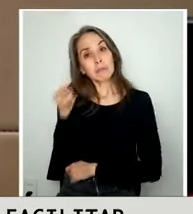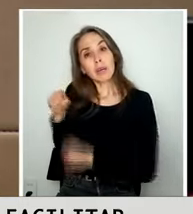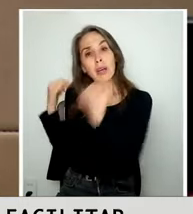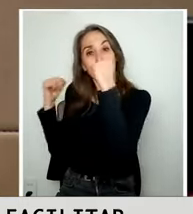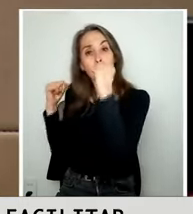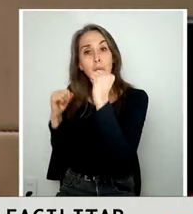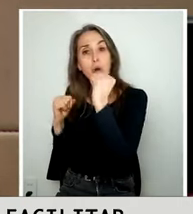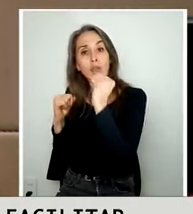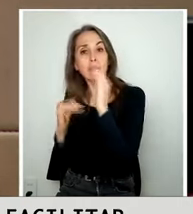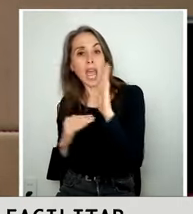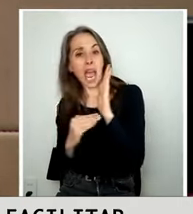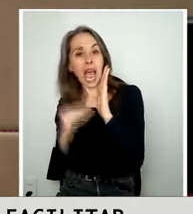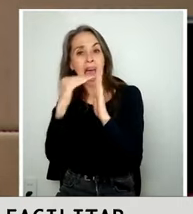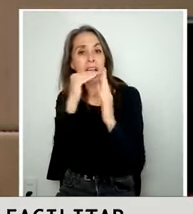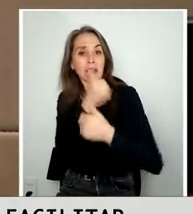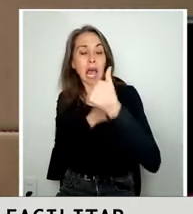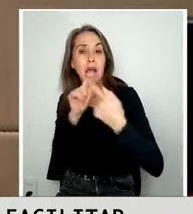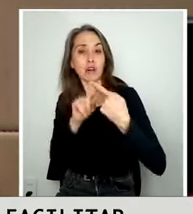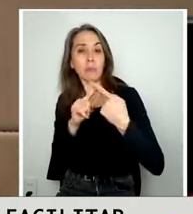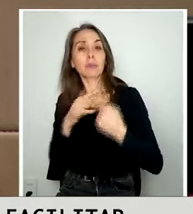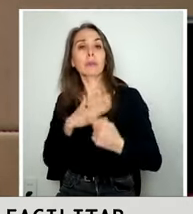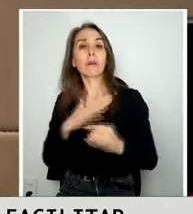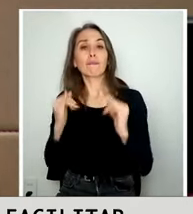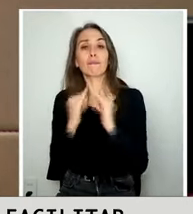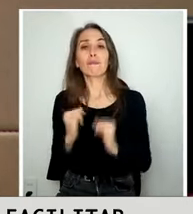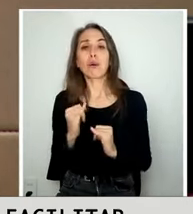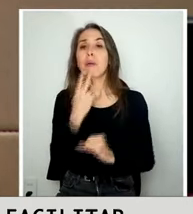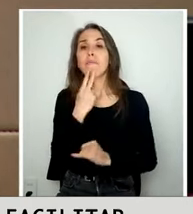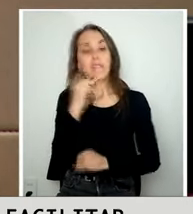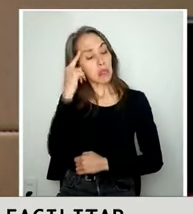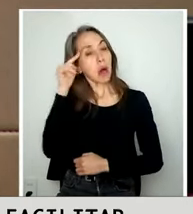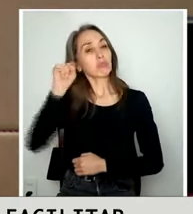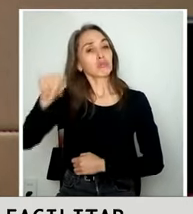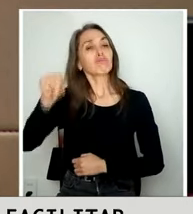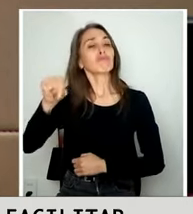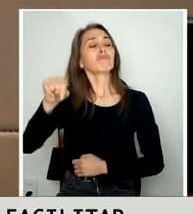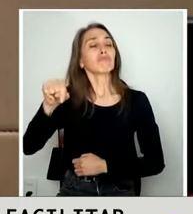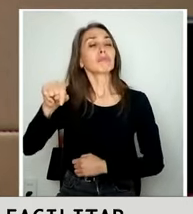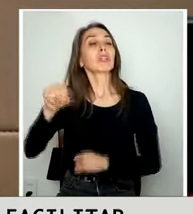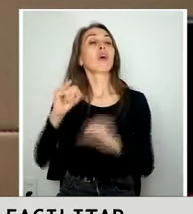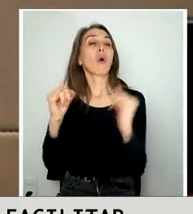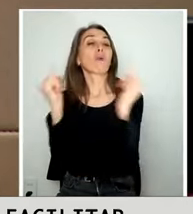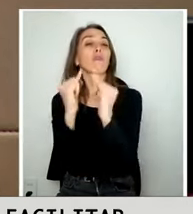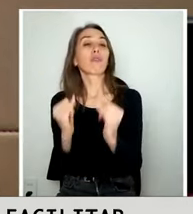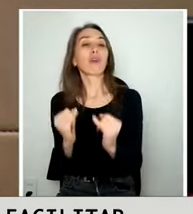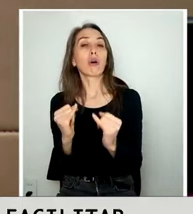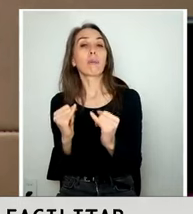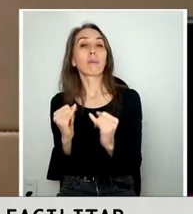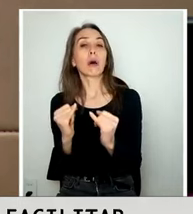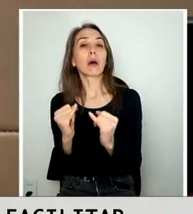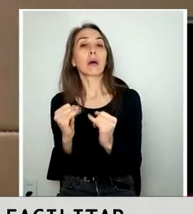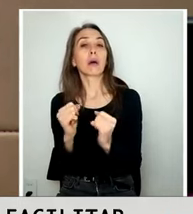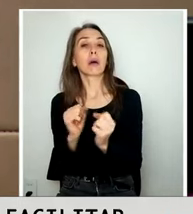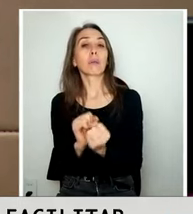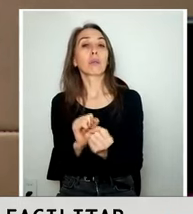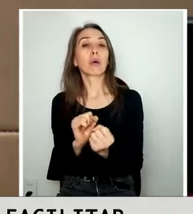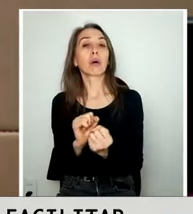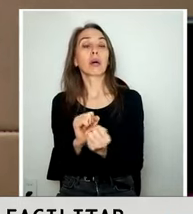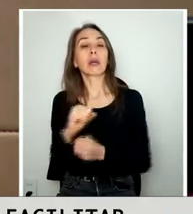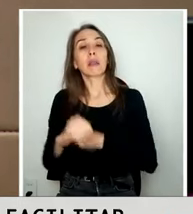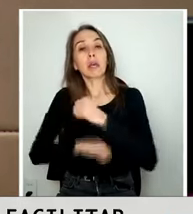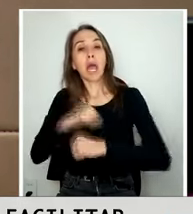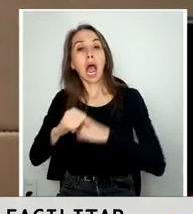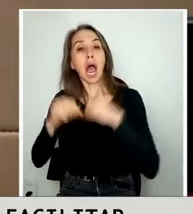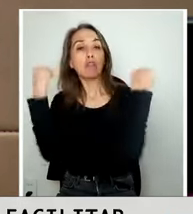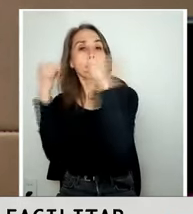un estilo primero un estilo de vida y una forma también de pasar sus años sino que